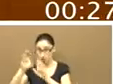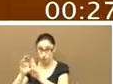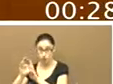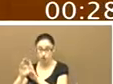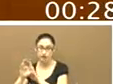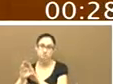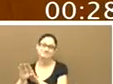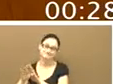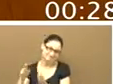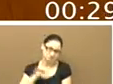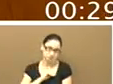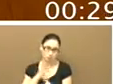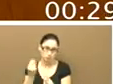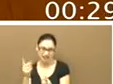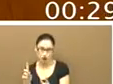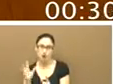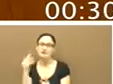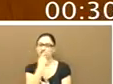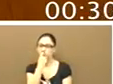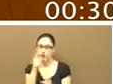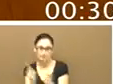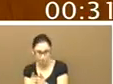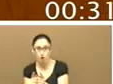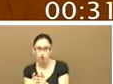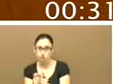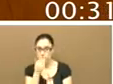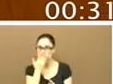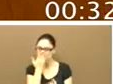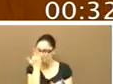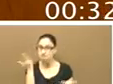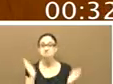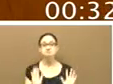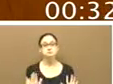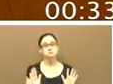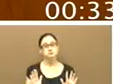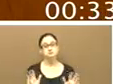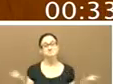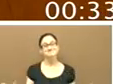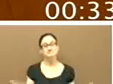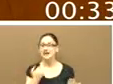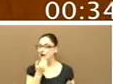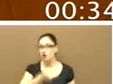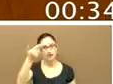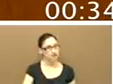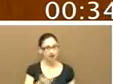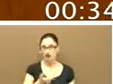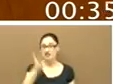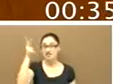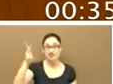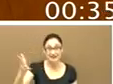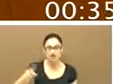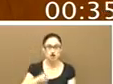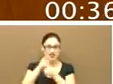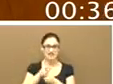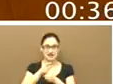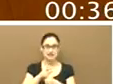nosotros no hubo muchas y de vida bastante corta, aunque el cuerpo central de derechos y deberes de todas las constituciones del